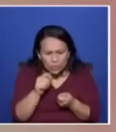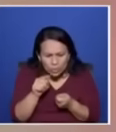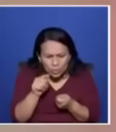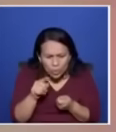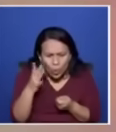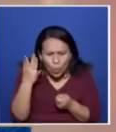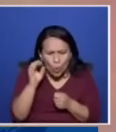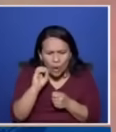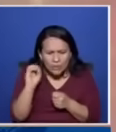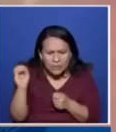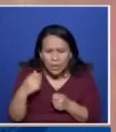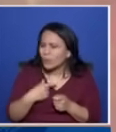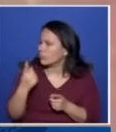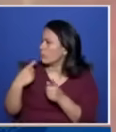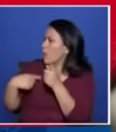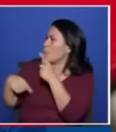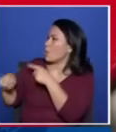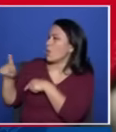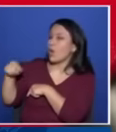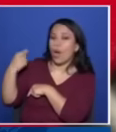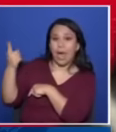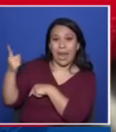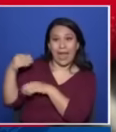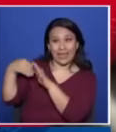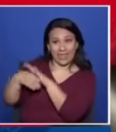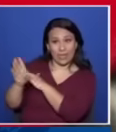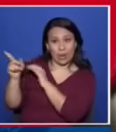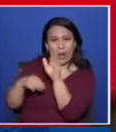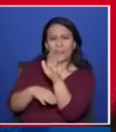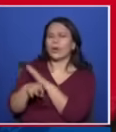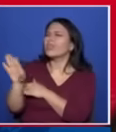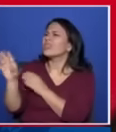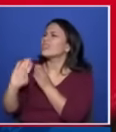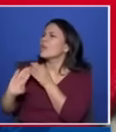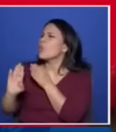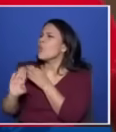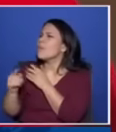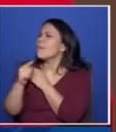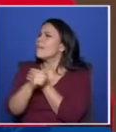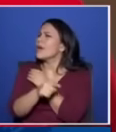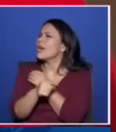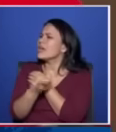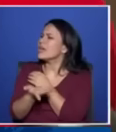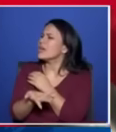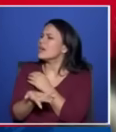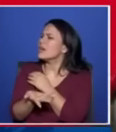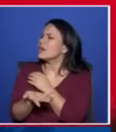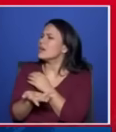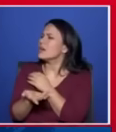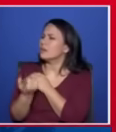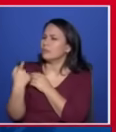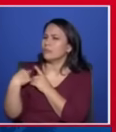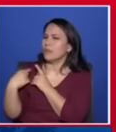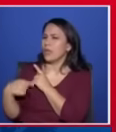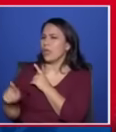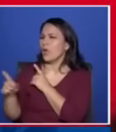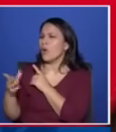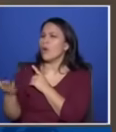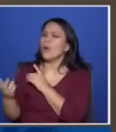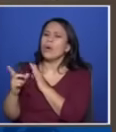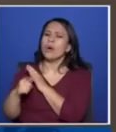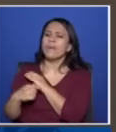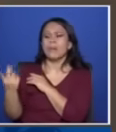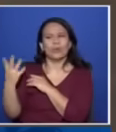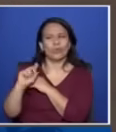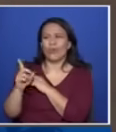decía la pantalla que no recuerdo. Entonces el señor me dice, el cajero no está pagando. Yo esperé que él les ocupe, a lo que yo